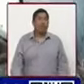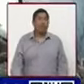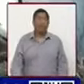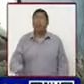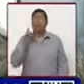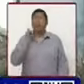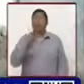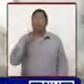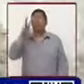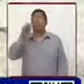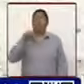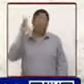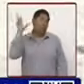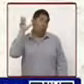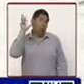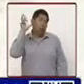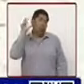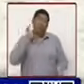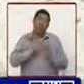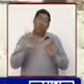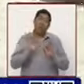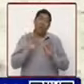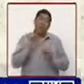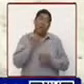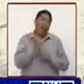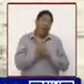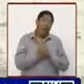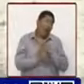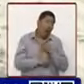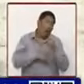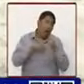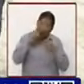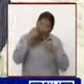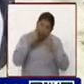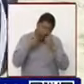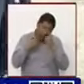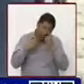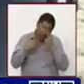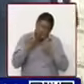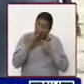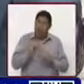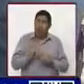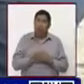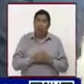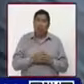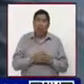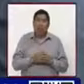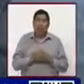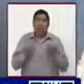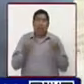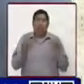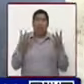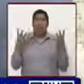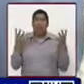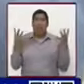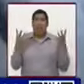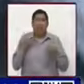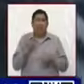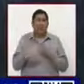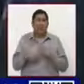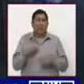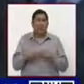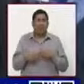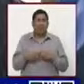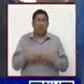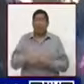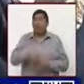¿Y usted no ha escuchado por aquí algún almita penar, llorar a algún niño? ¿Qué? Con tanto olvido, todas tanto abandono.